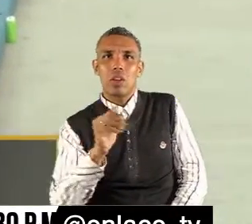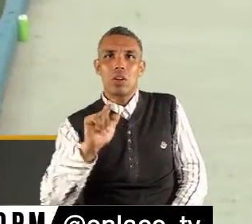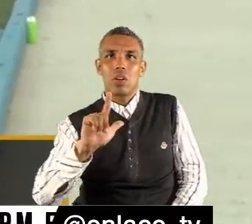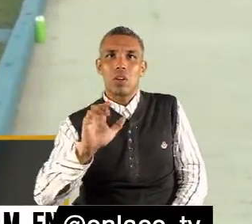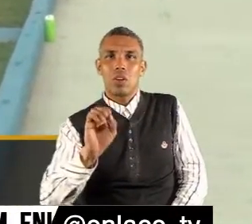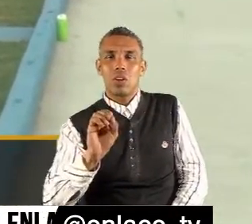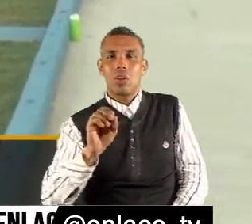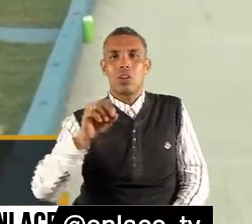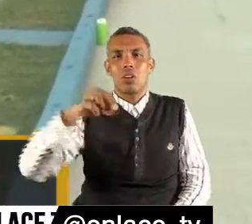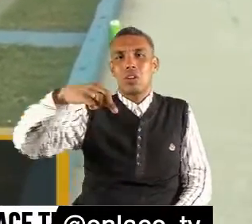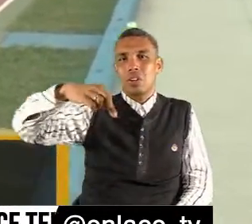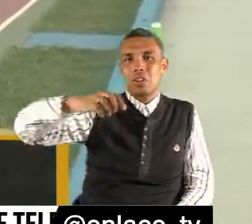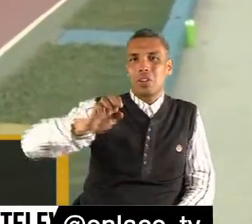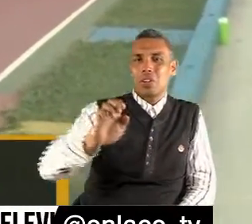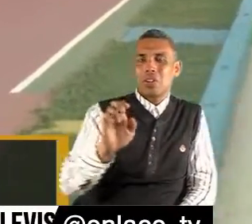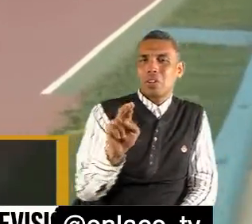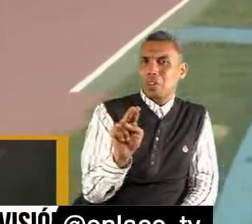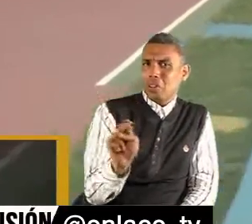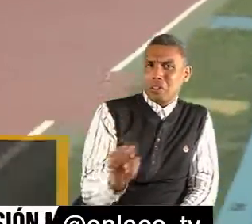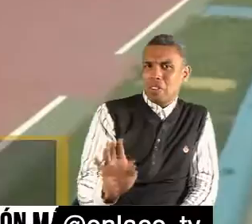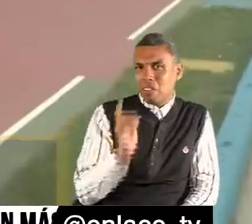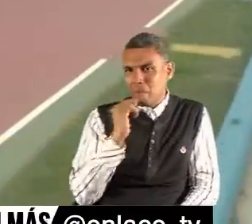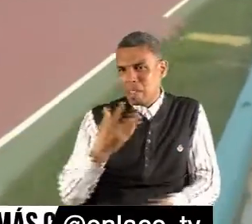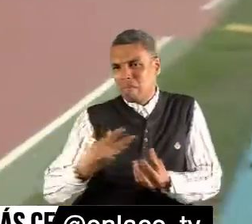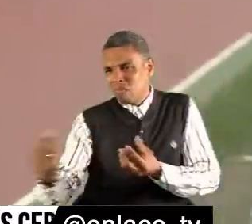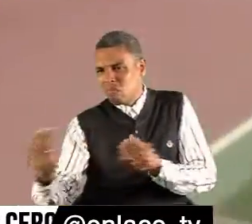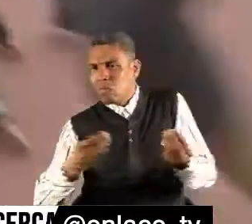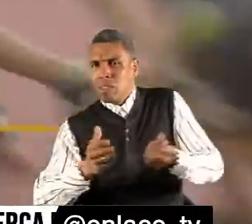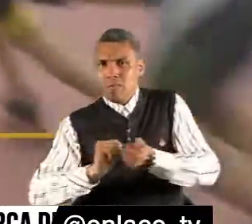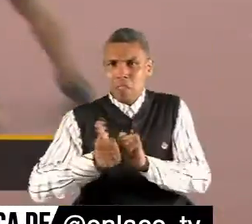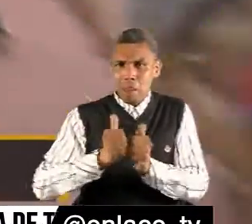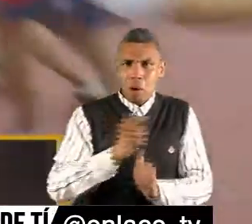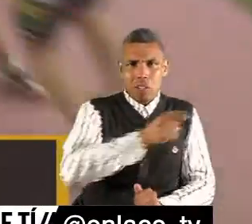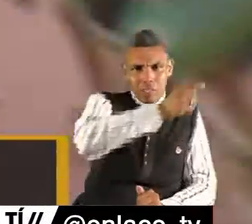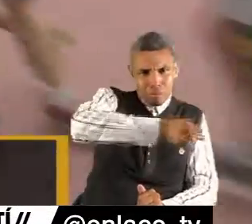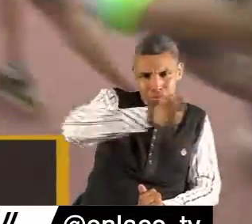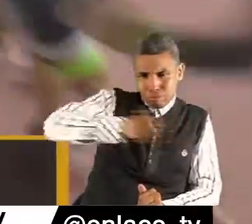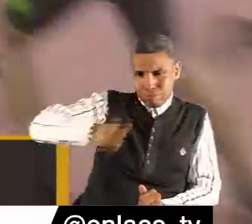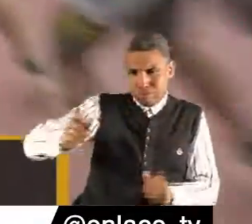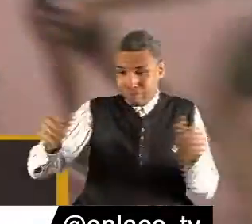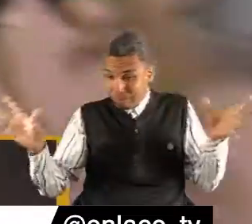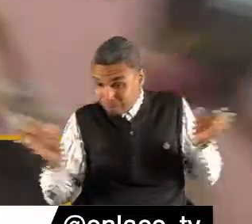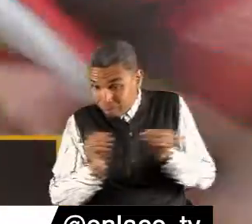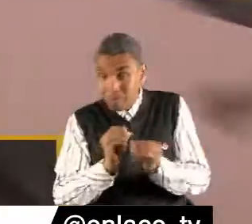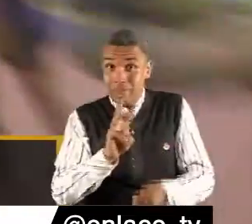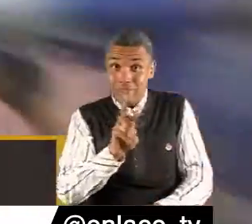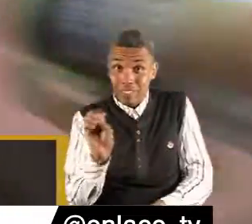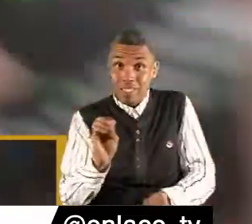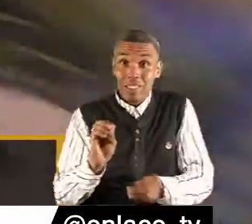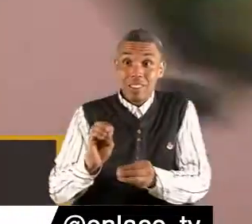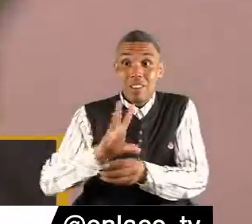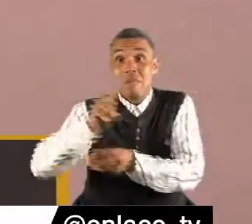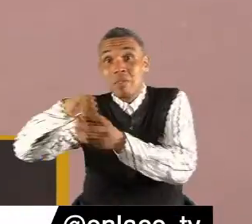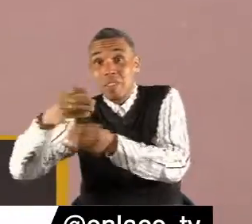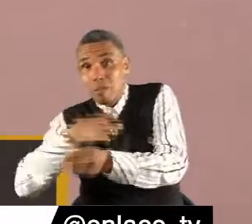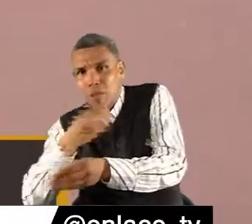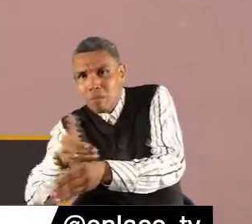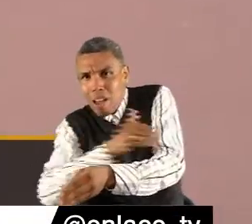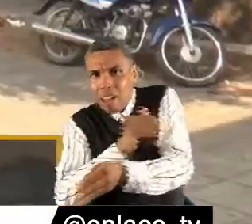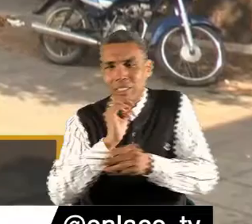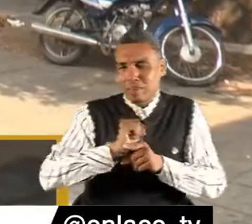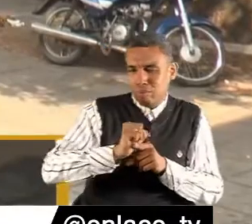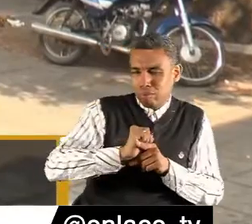Un total de 30 deportistas de diferentes clubes de Santander cumplieron con el primer microciclo de preparación. 10 de ellos son